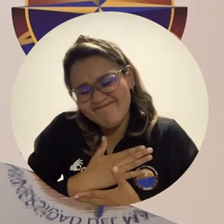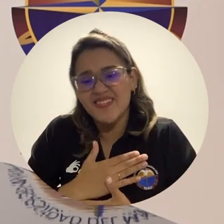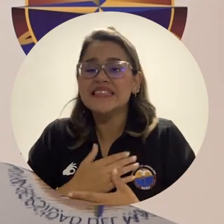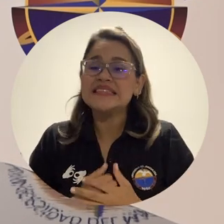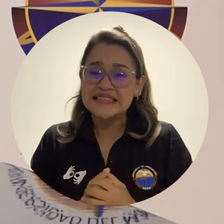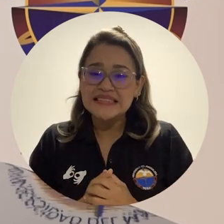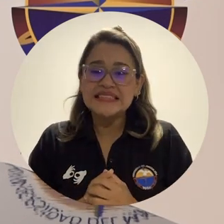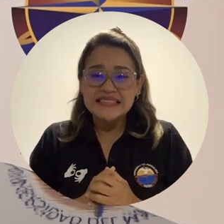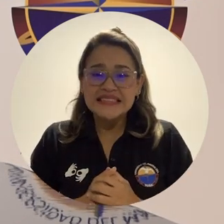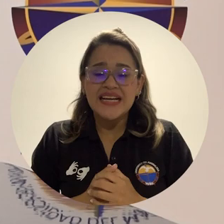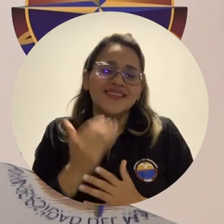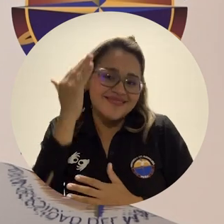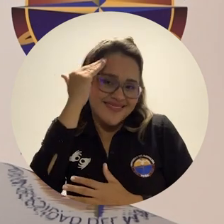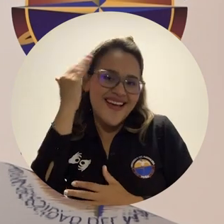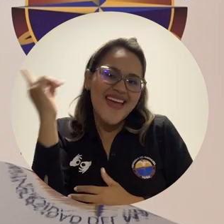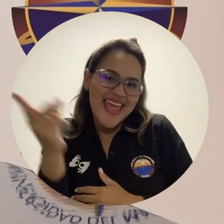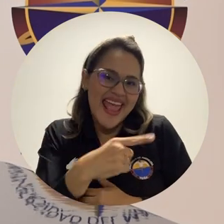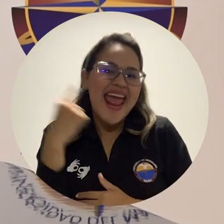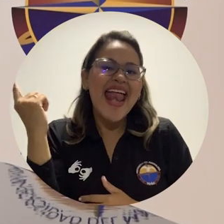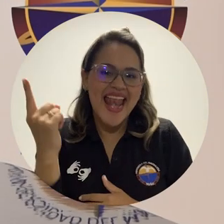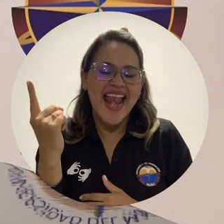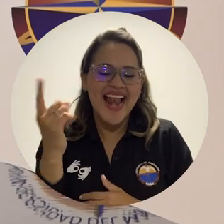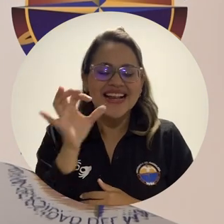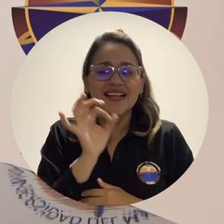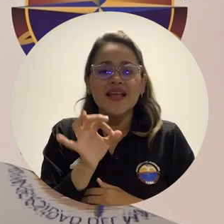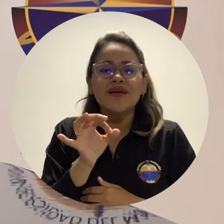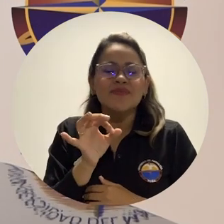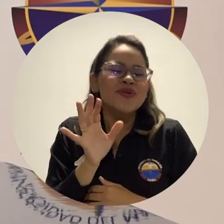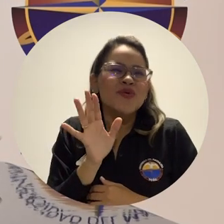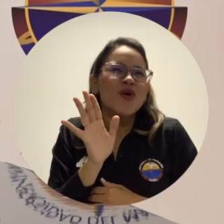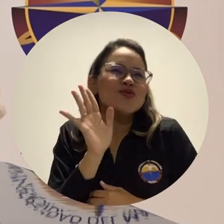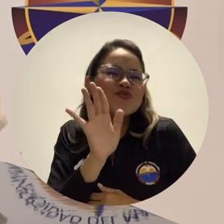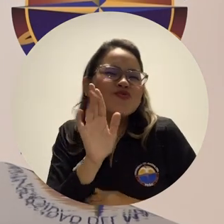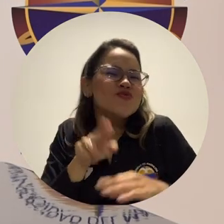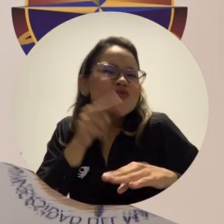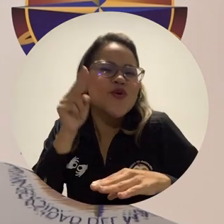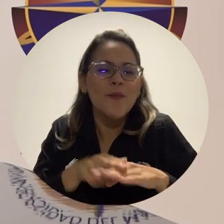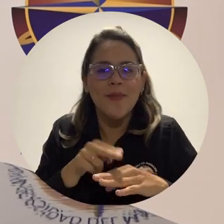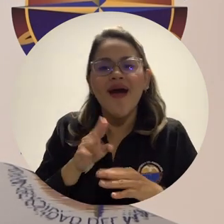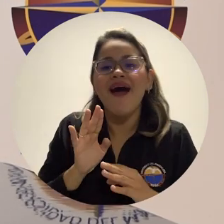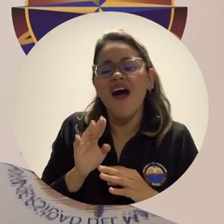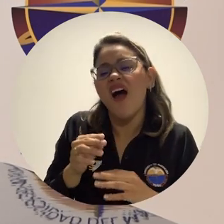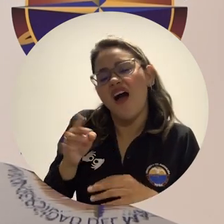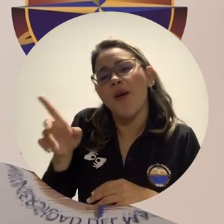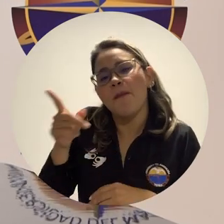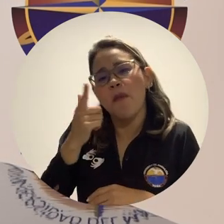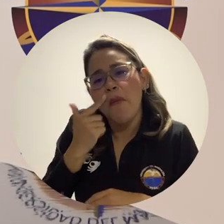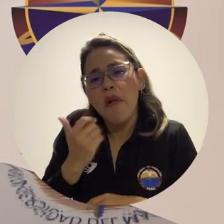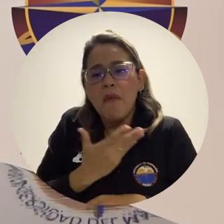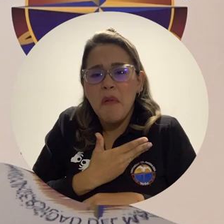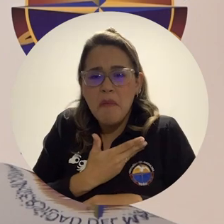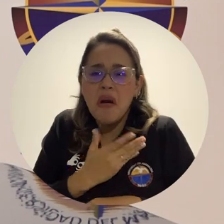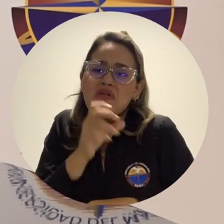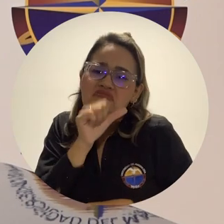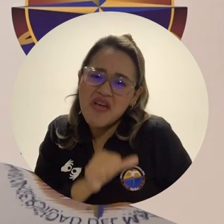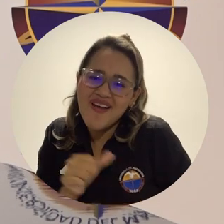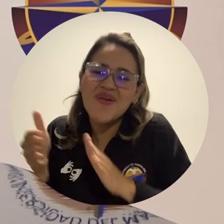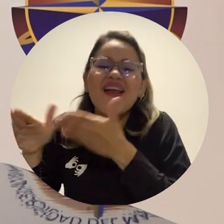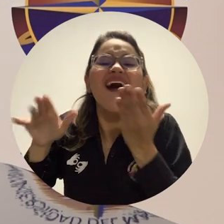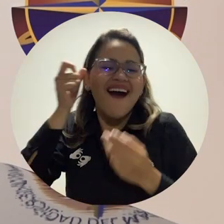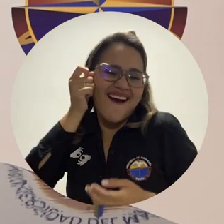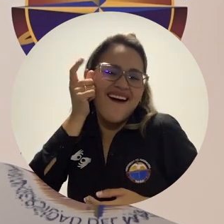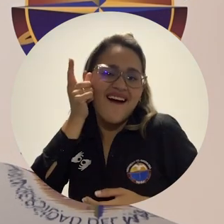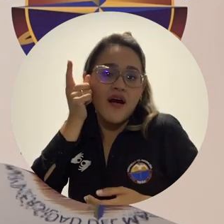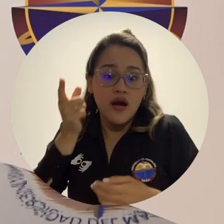hijo, a su hija, a una edad temprana. Naturalmente somos los hijos quienes tenemos que despedirnos de nuestros padres. Por algo es el dolor que no